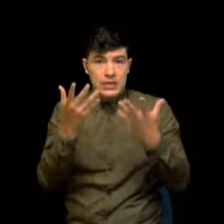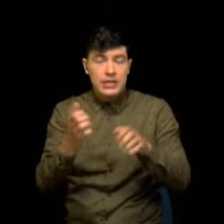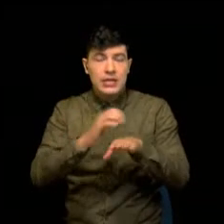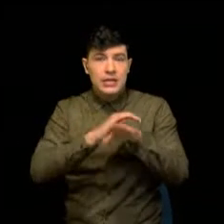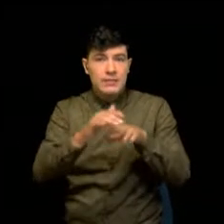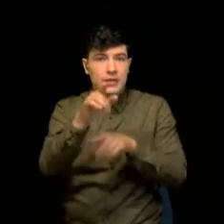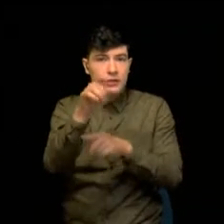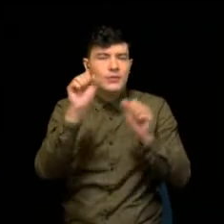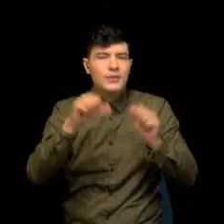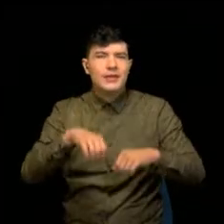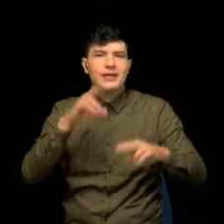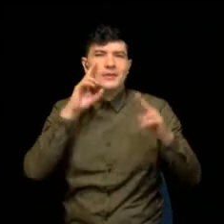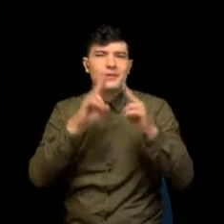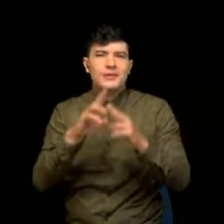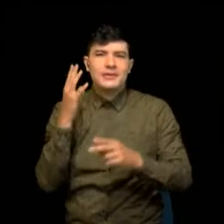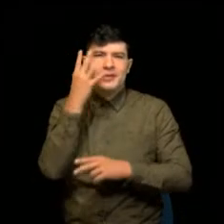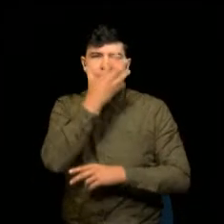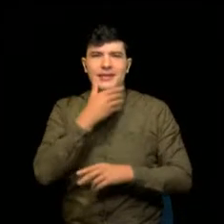más de esta bonita actividad.